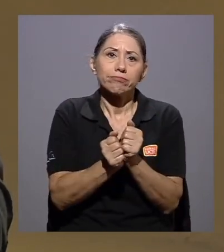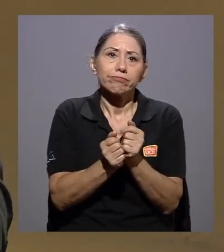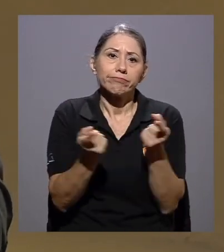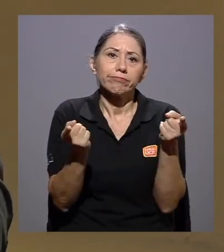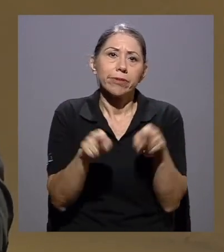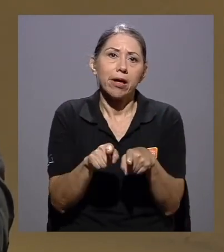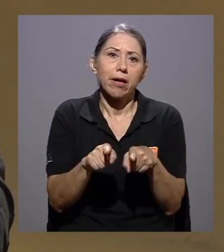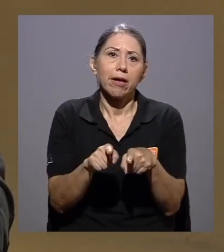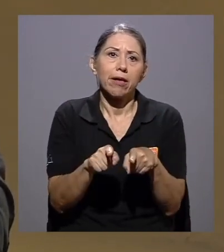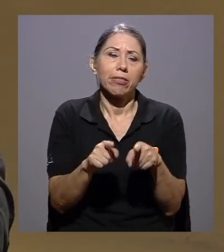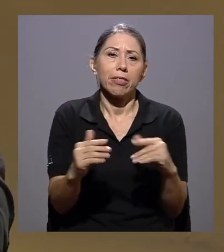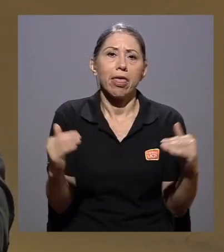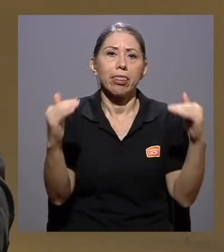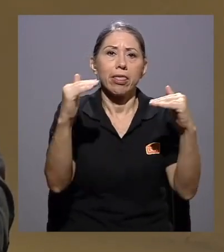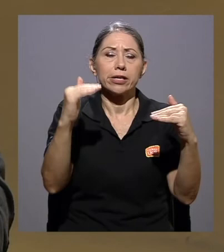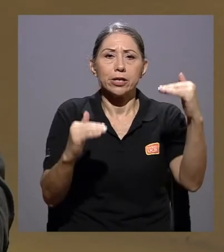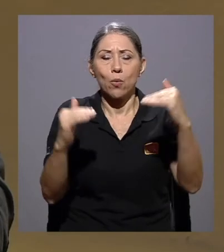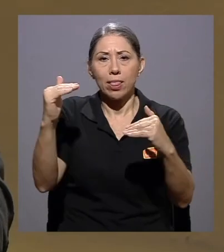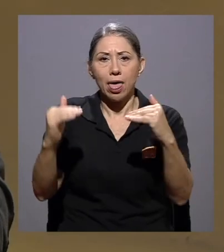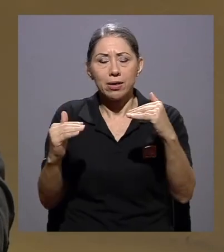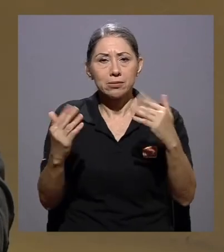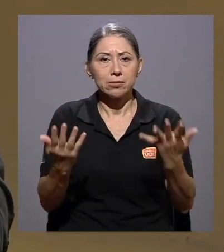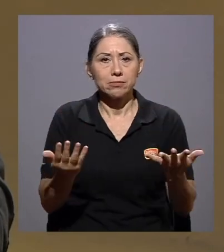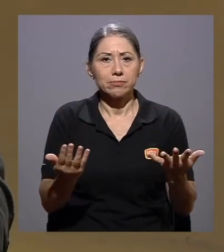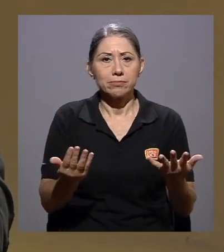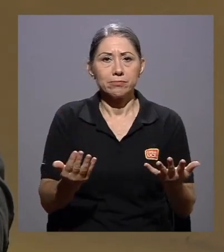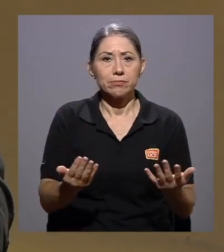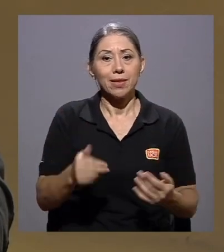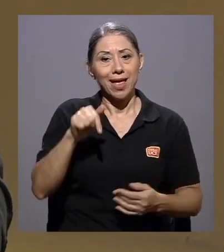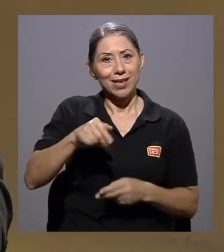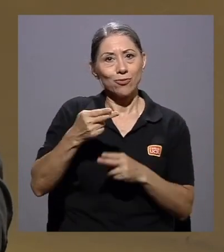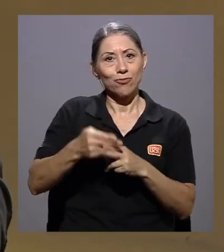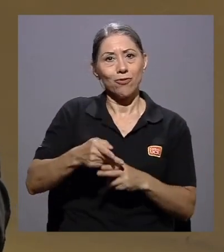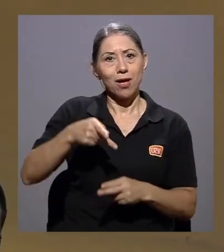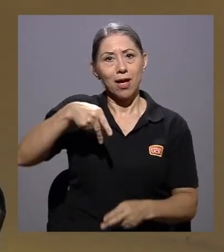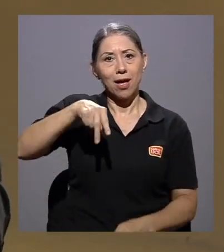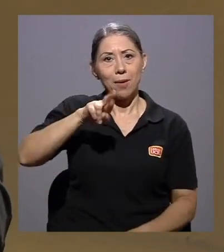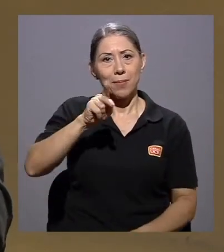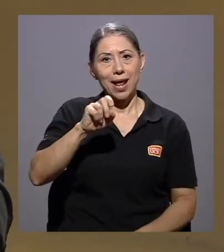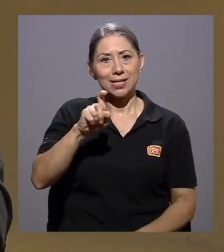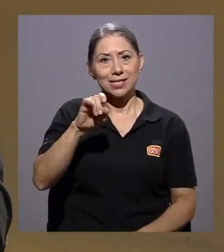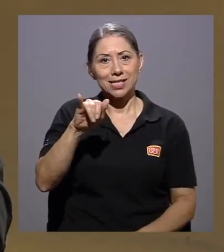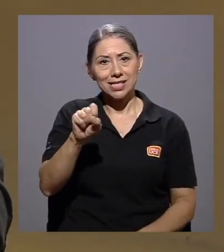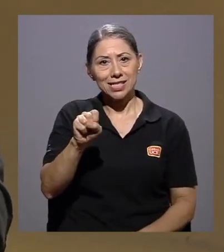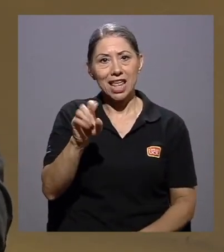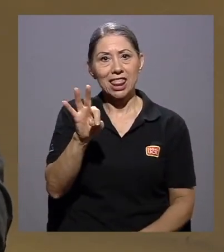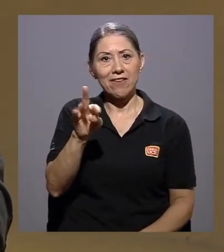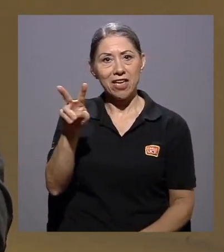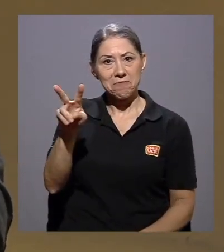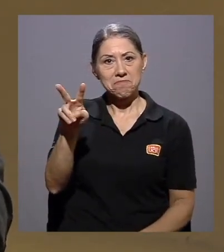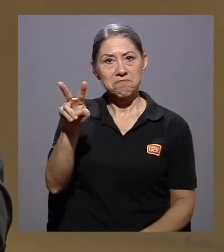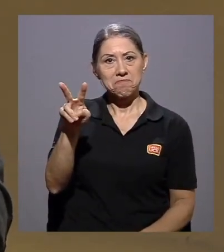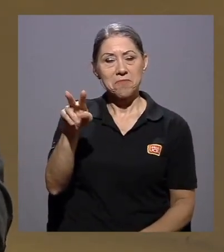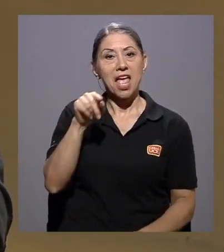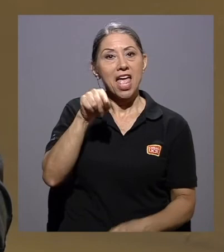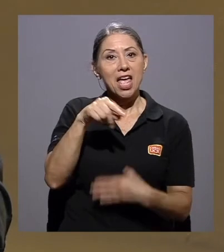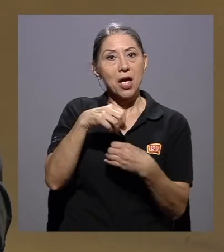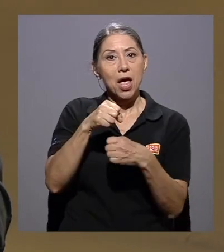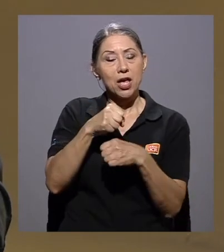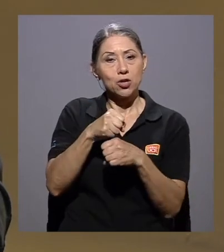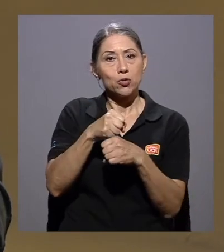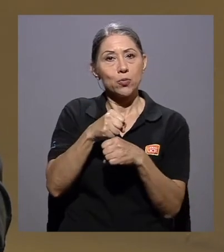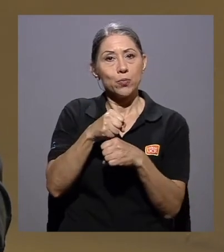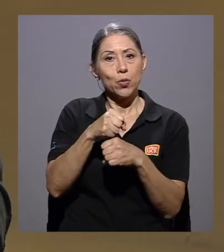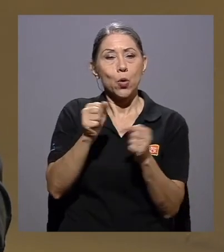de desigualdades. Esto ha sido Praxis TV, un programa hecho en coproducción